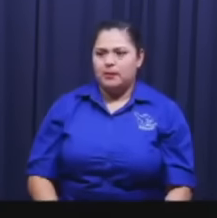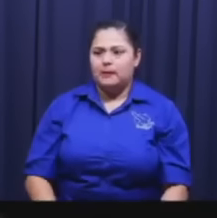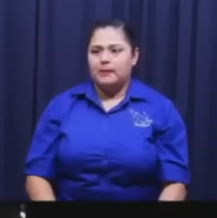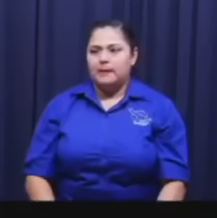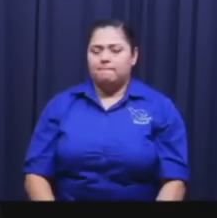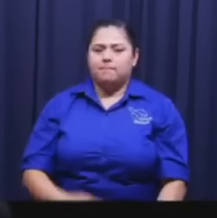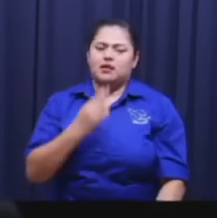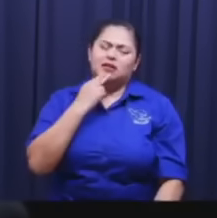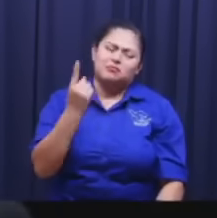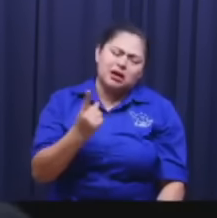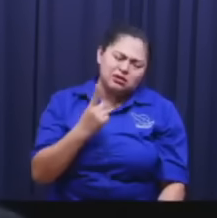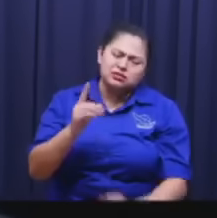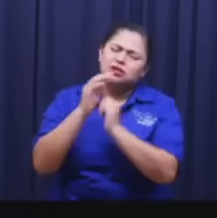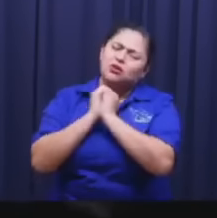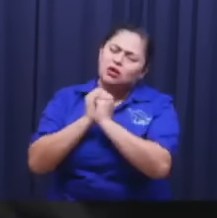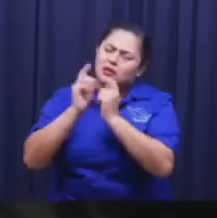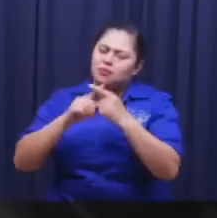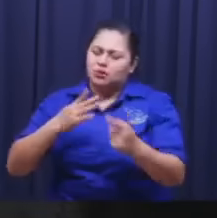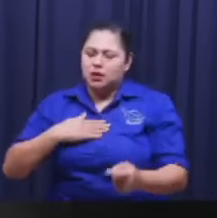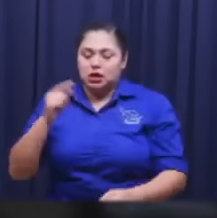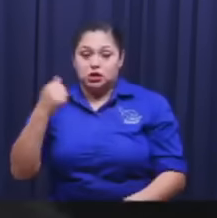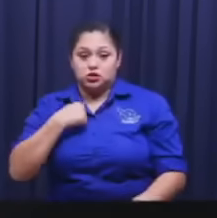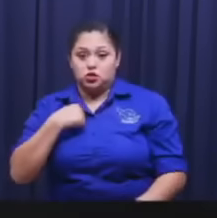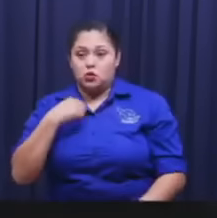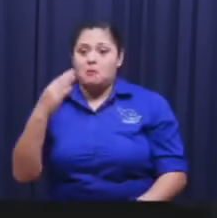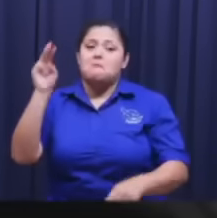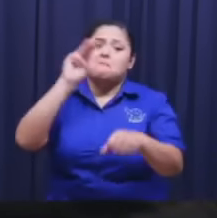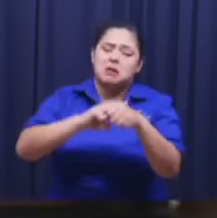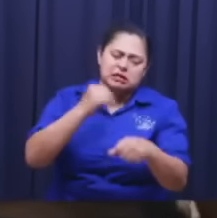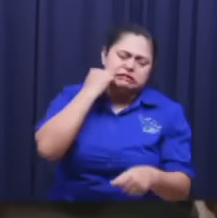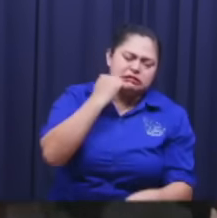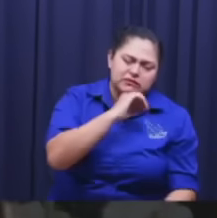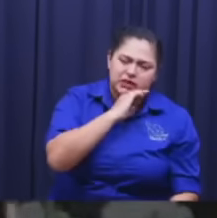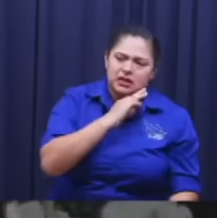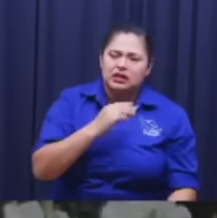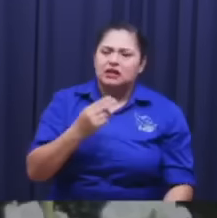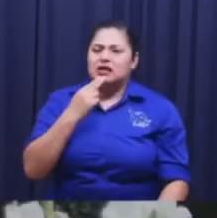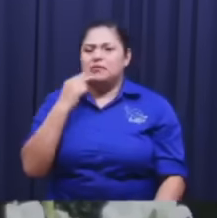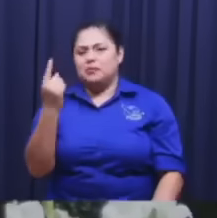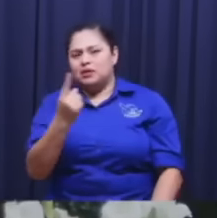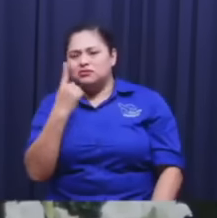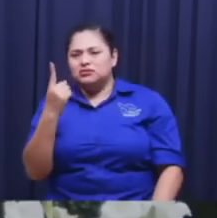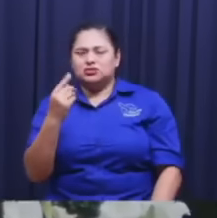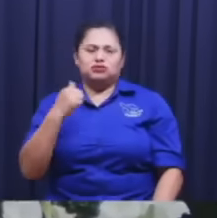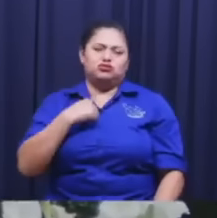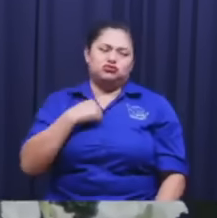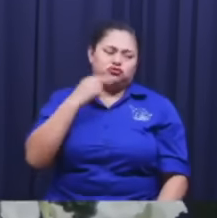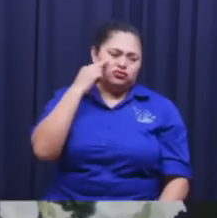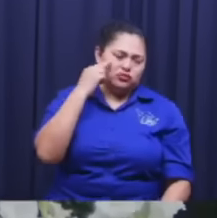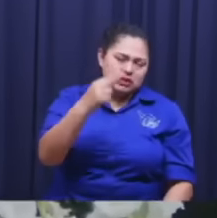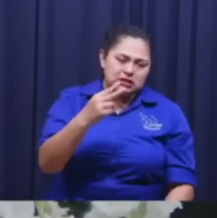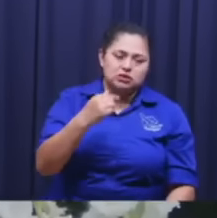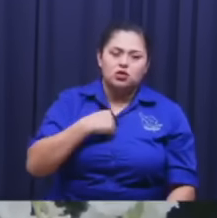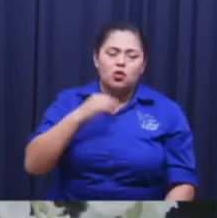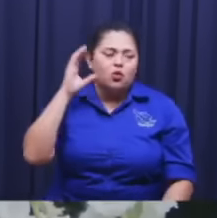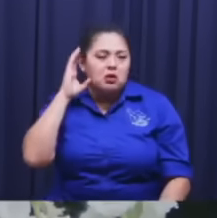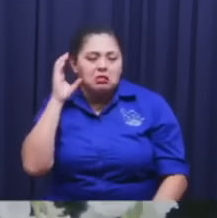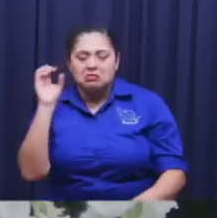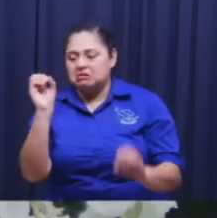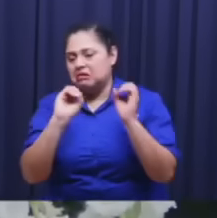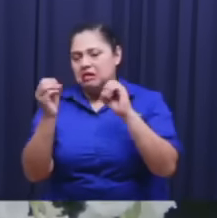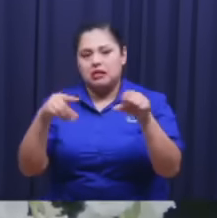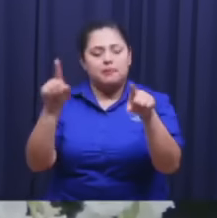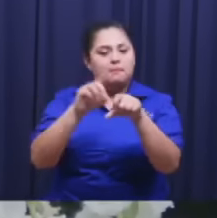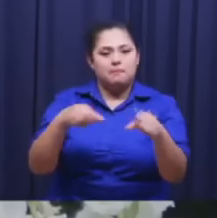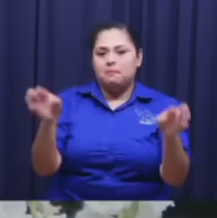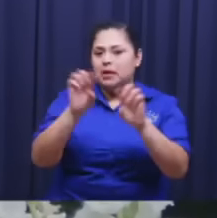Hermano, es que oran por mí y no me sano, más me enfermo. Hermano, es que tantas veces que he visto, he oído los medios. No importa, vuélvete